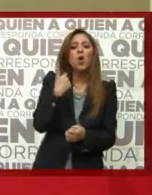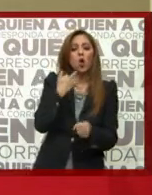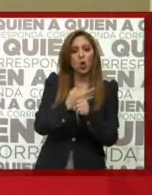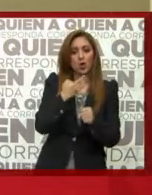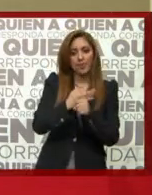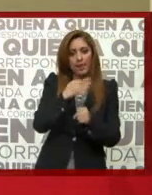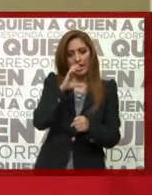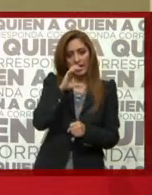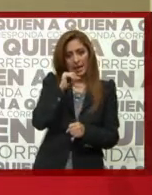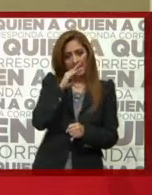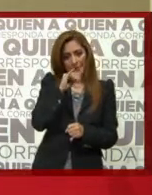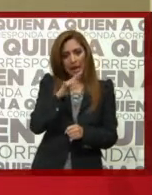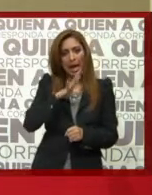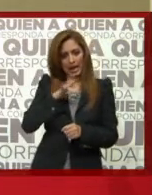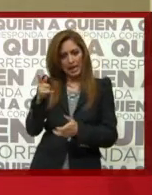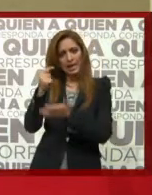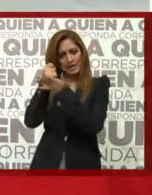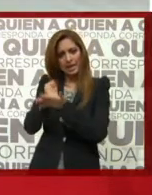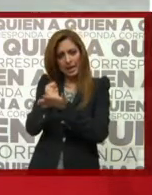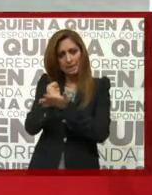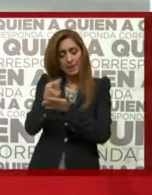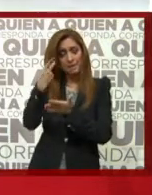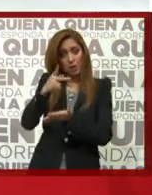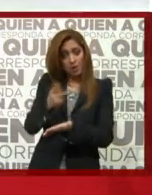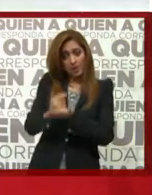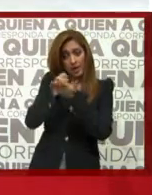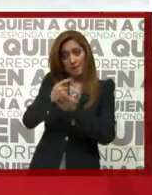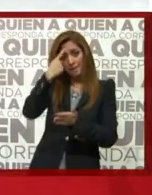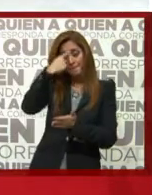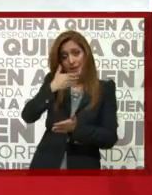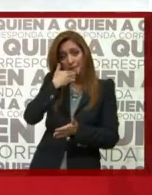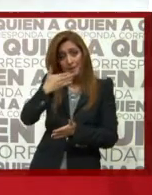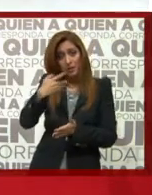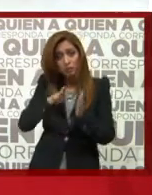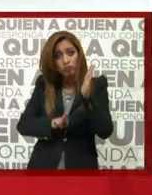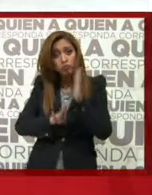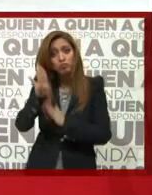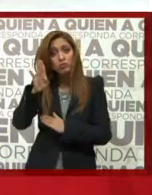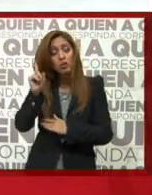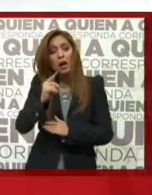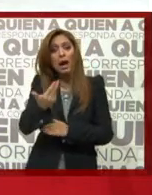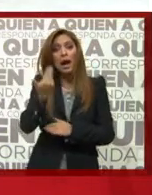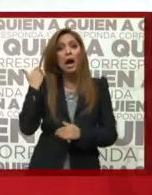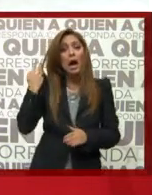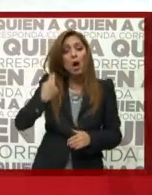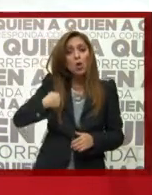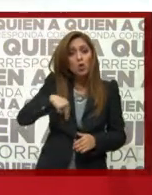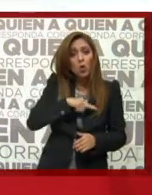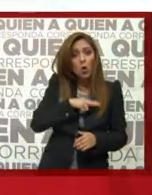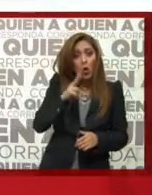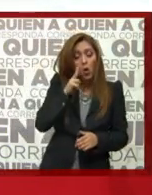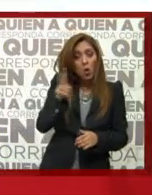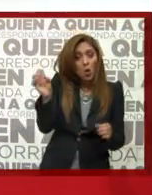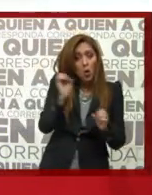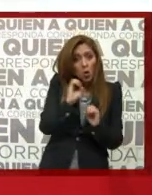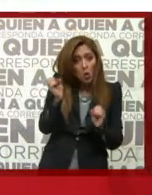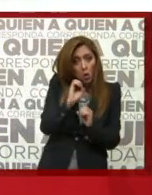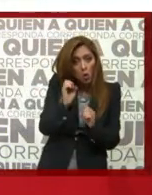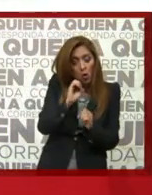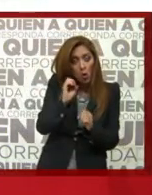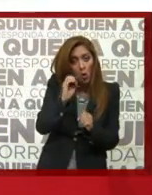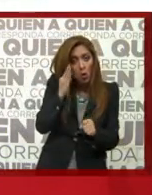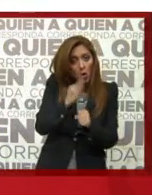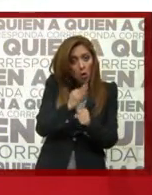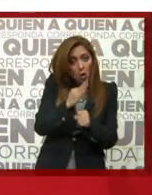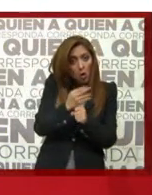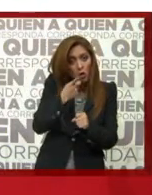CABI hay terapias, pero no hay terapias suficientes. Y además, si no lo descubrimos, si no lo vemos desde esta perspectiva y nada más